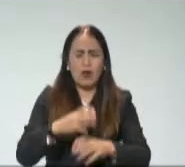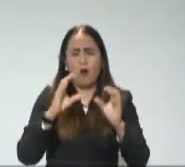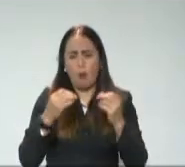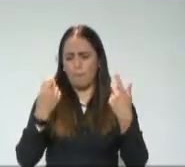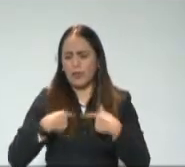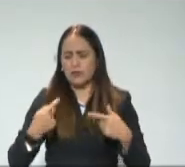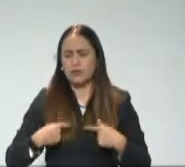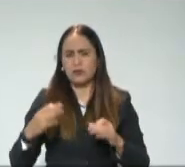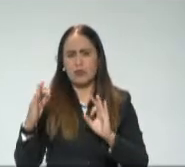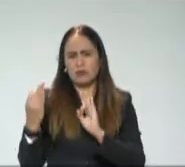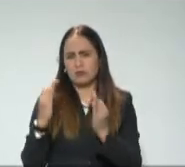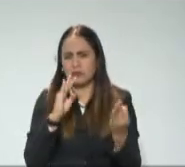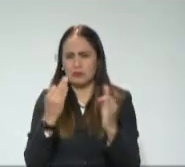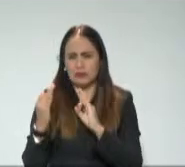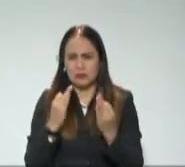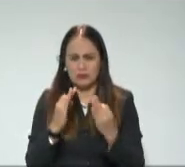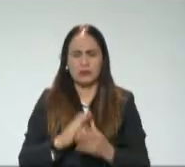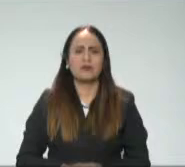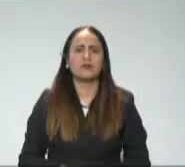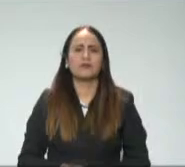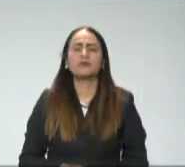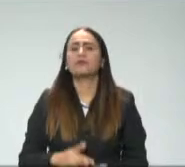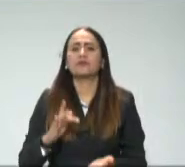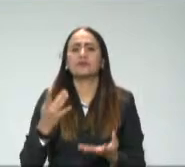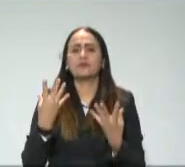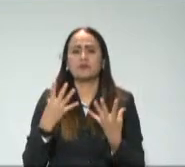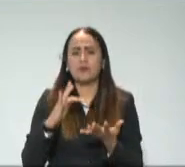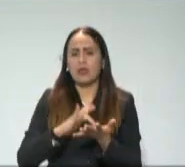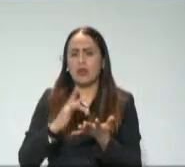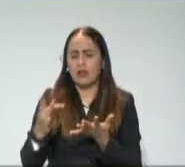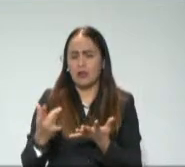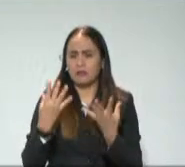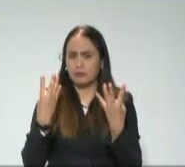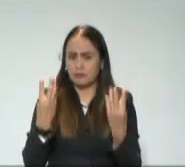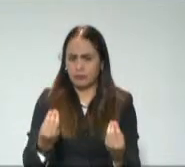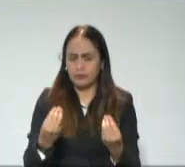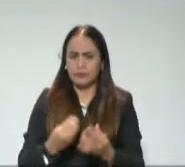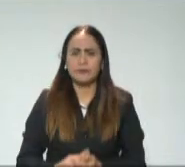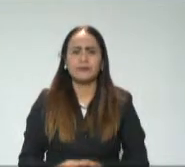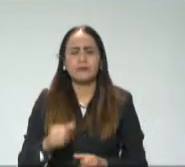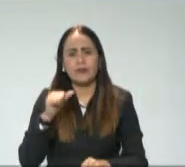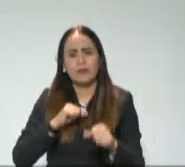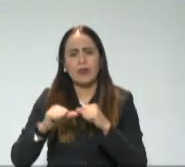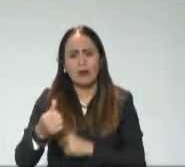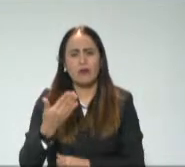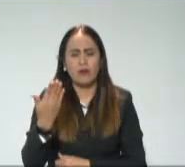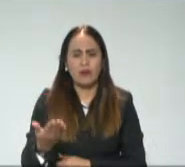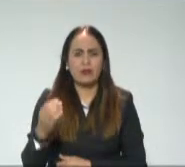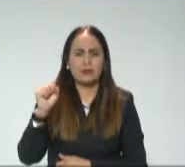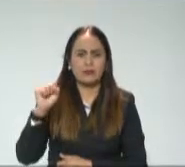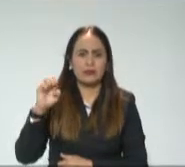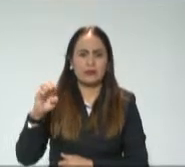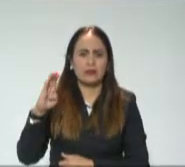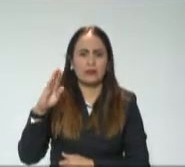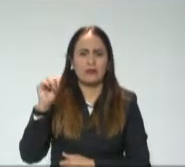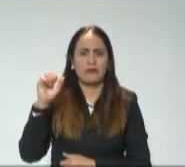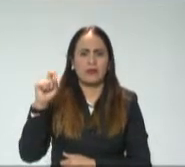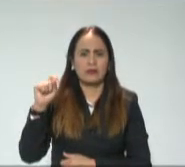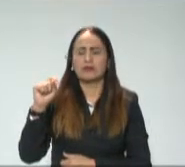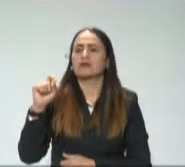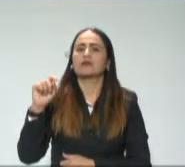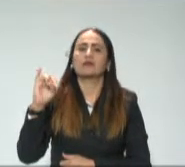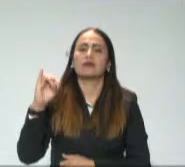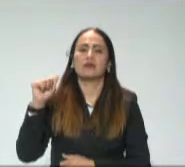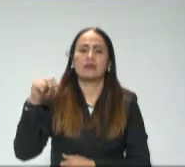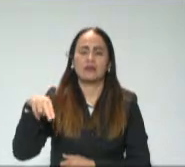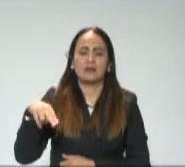me rodean Muchísimas gracias Y bueno pues pedimos ahora al Dr Sebastián García saizo pues